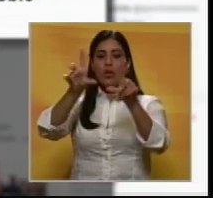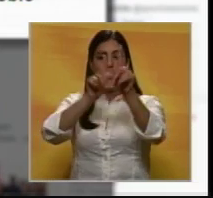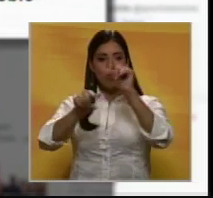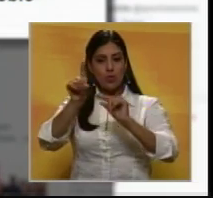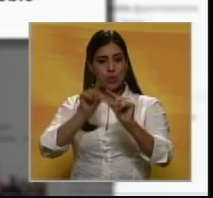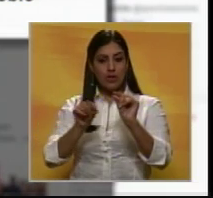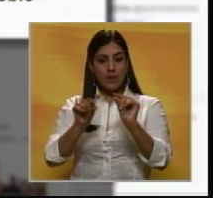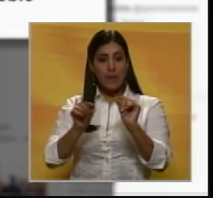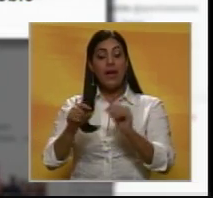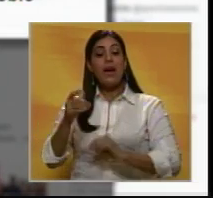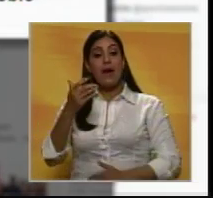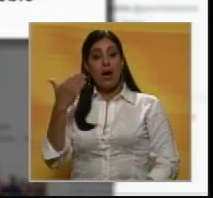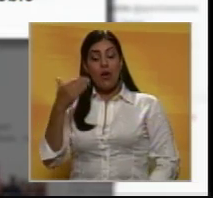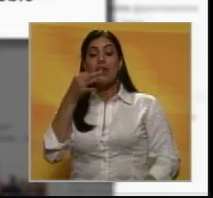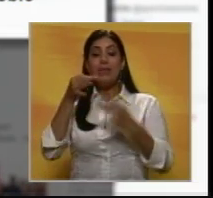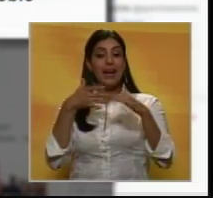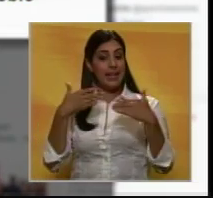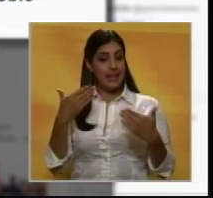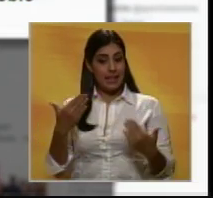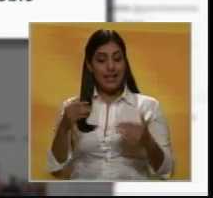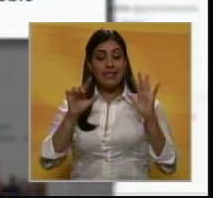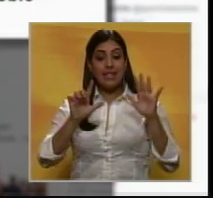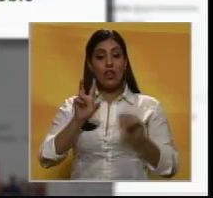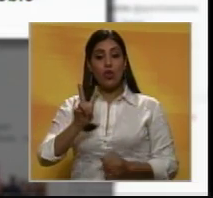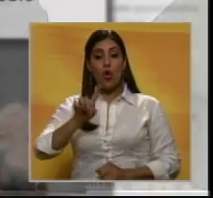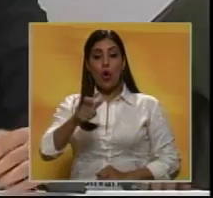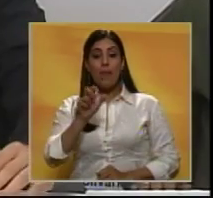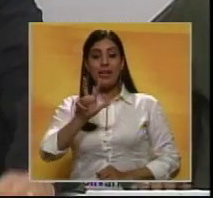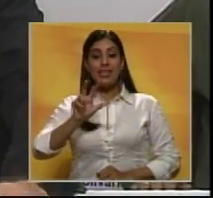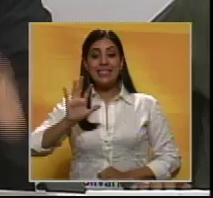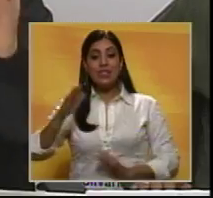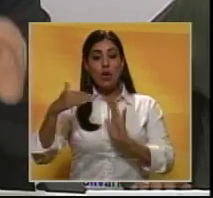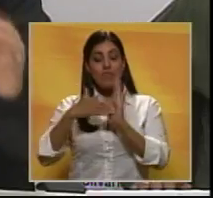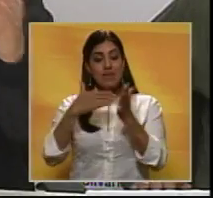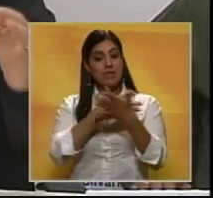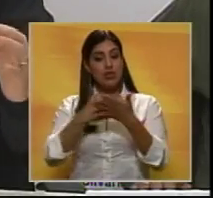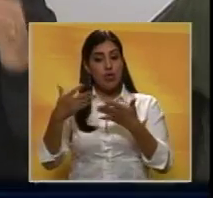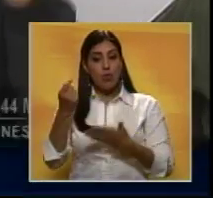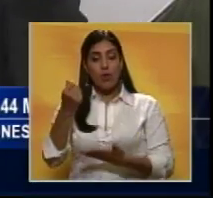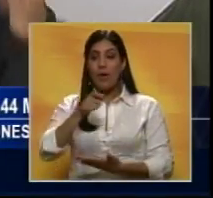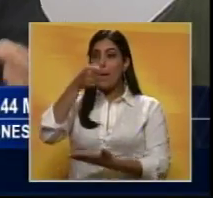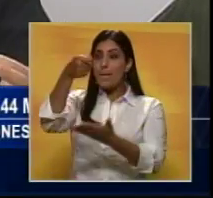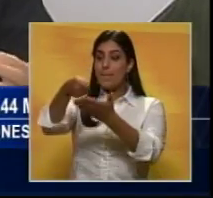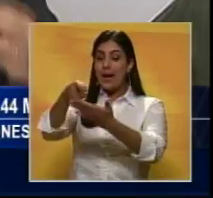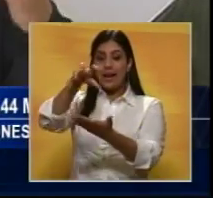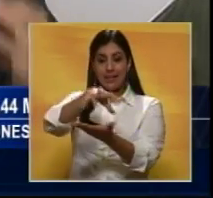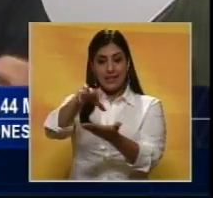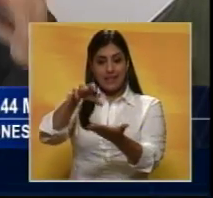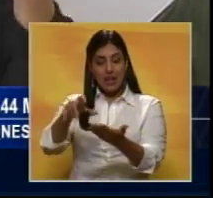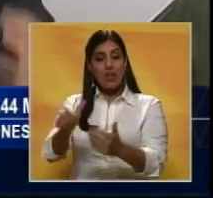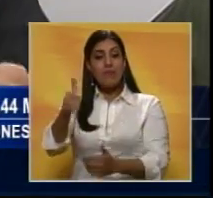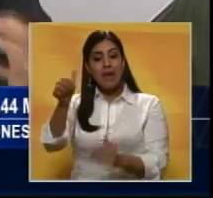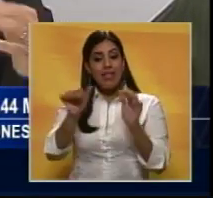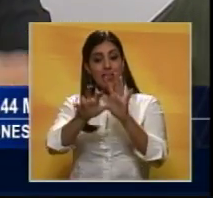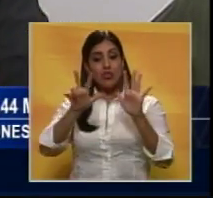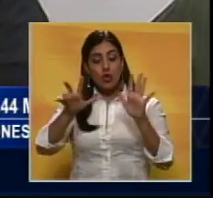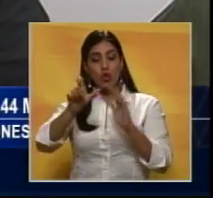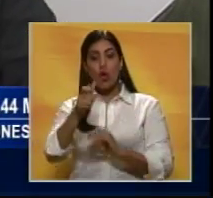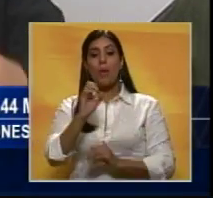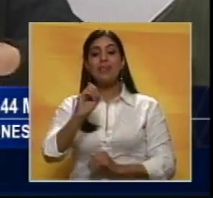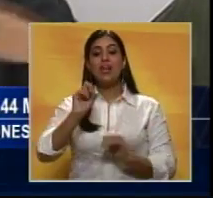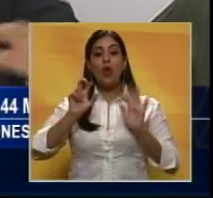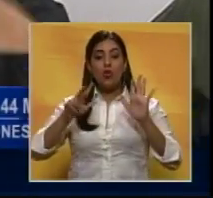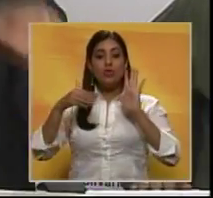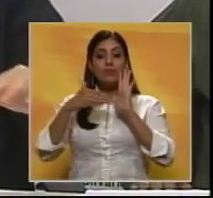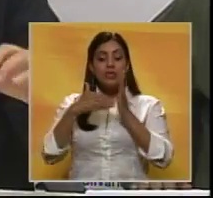de Twitter. El funcionario indica que 72,35 mil millones serán destinados a los estados y más de 18,08